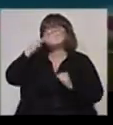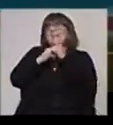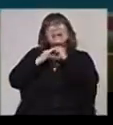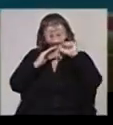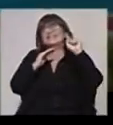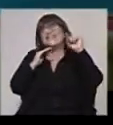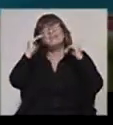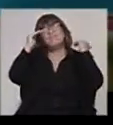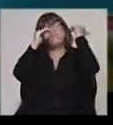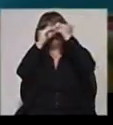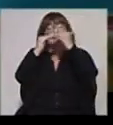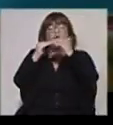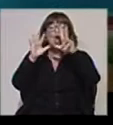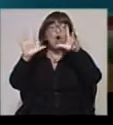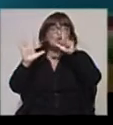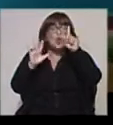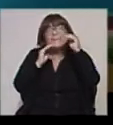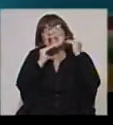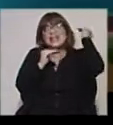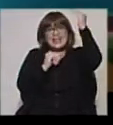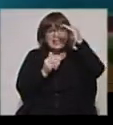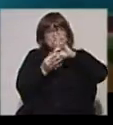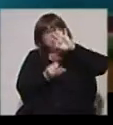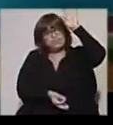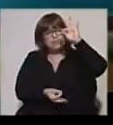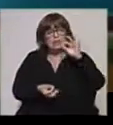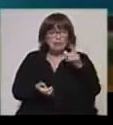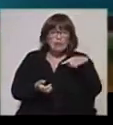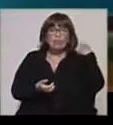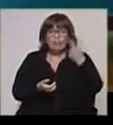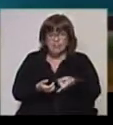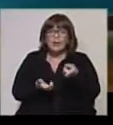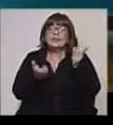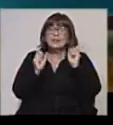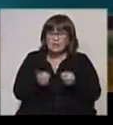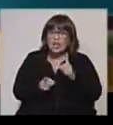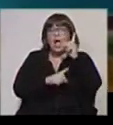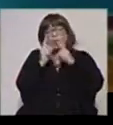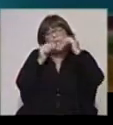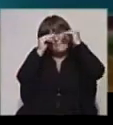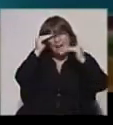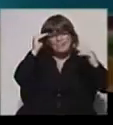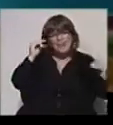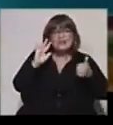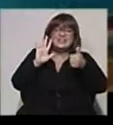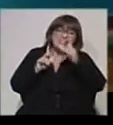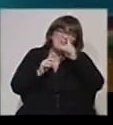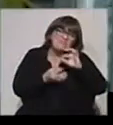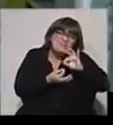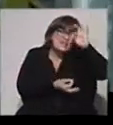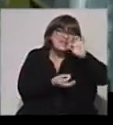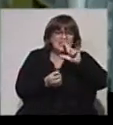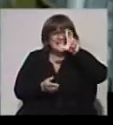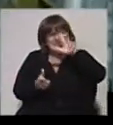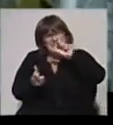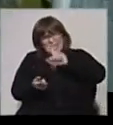Los famosos sí. 8000. Claro. Y dentro de esas montañas también hay montañas más pequeñas. Están los 6000, los 7000,